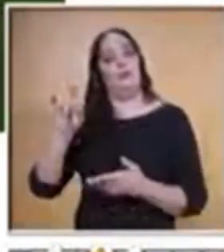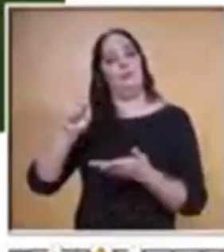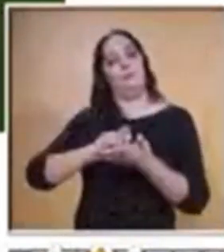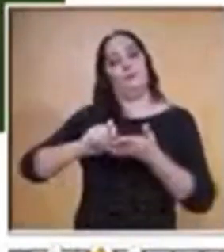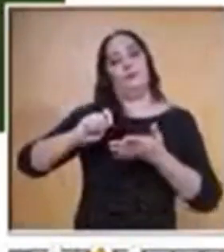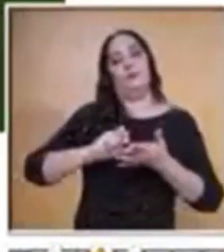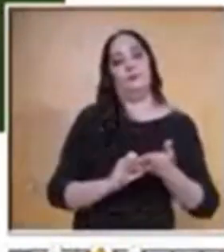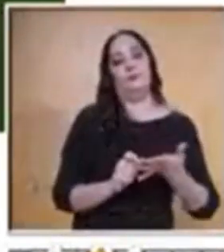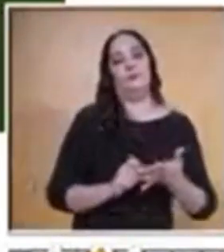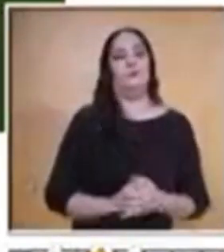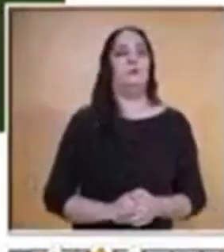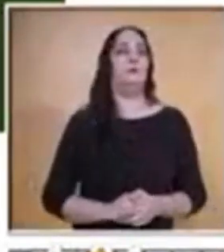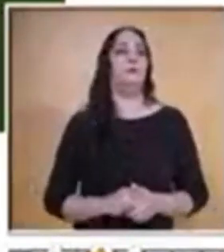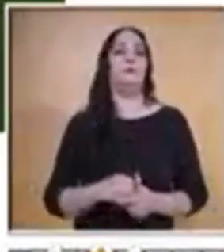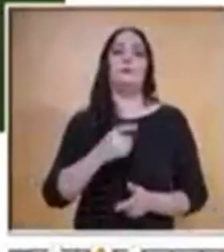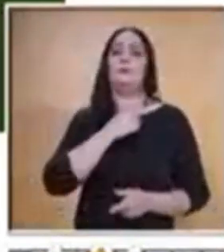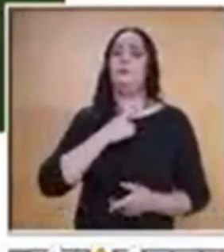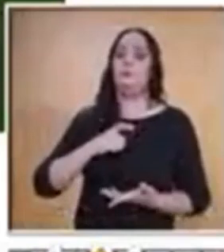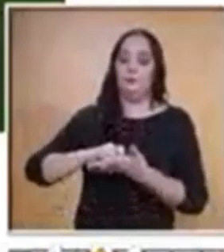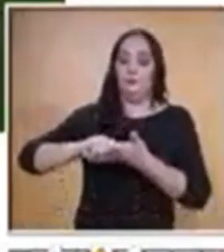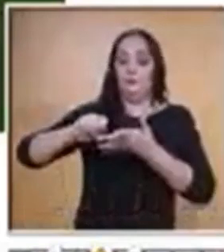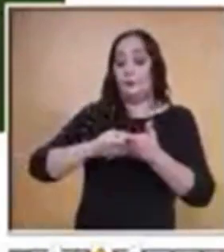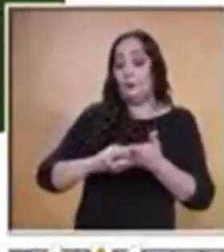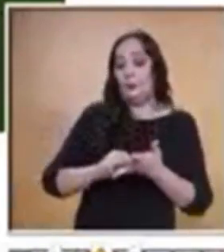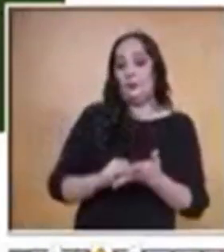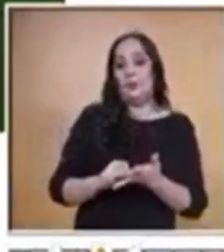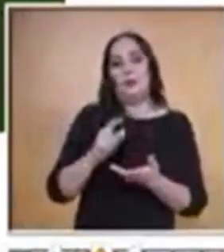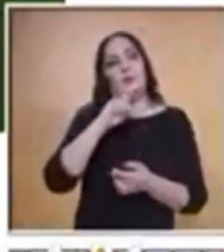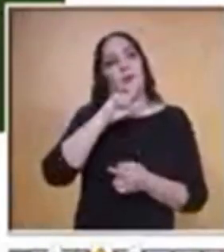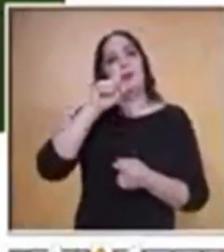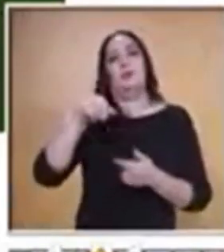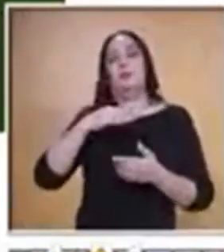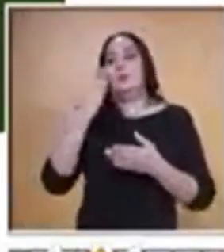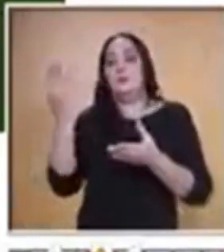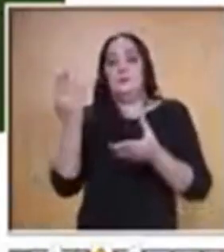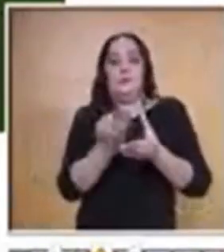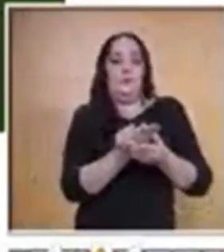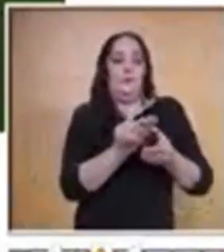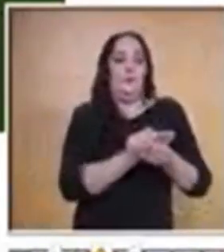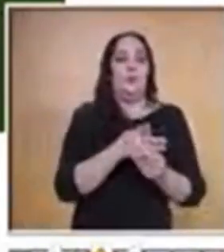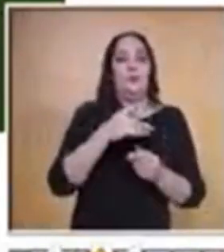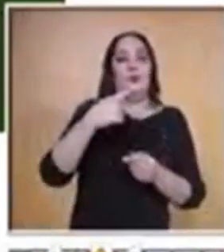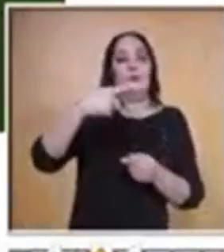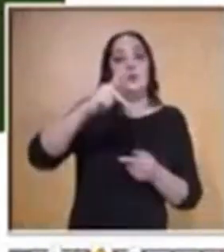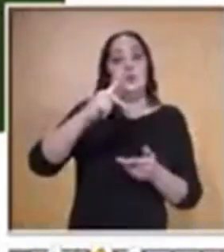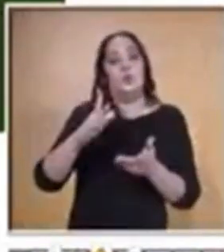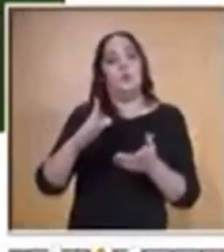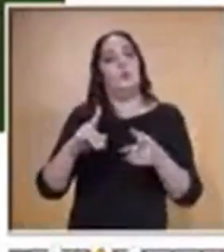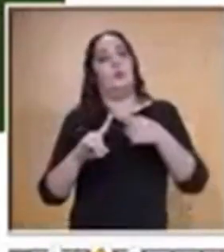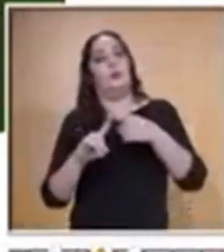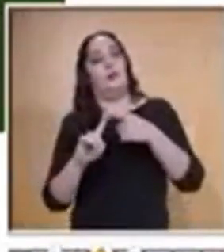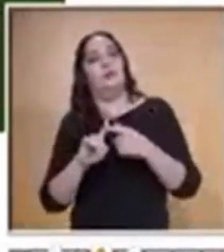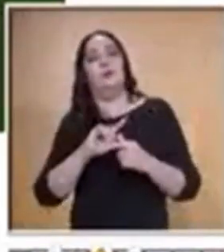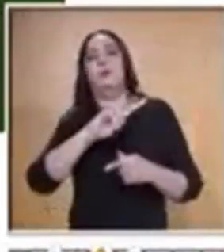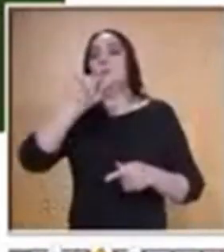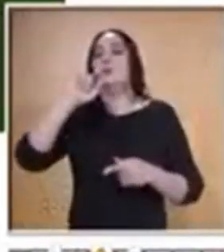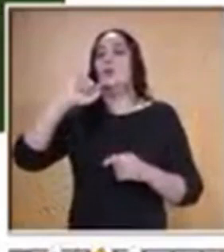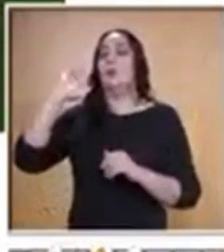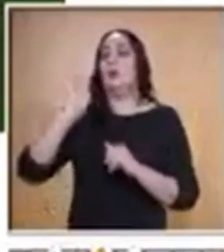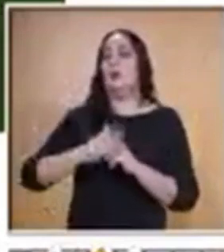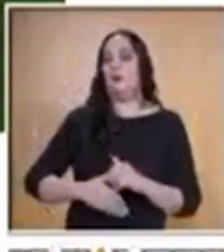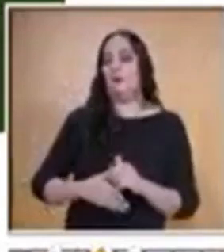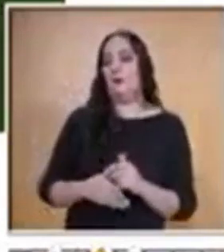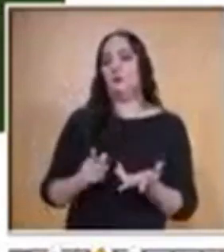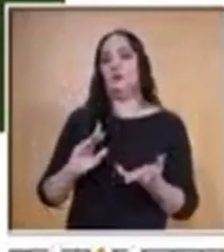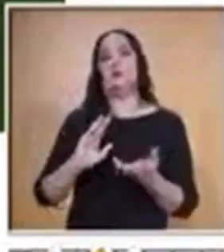Bien, hay que hacer este registro en una hoja, la cual vamos a agregar a la carpeta de evidencias. Recuerden que la carpeta de evidencias la vamos a entregar cuando